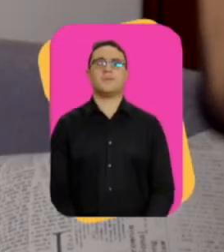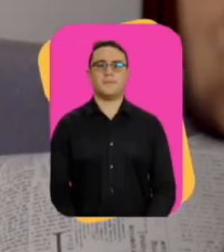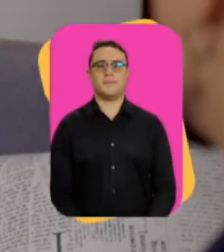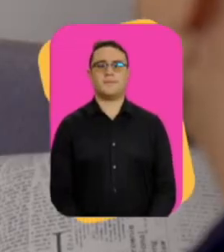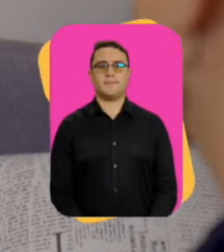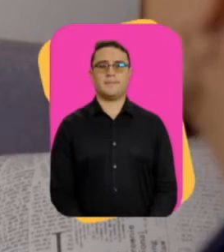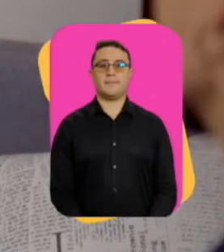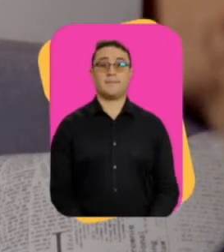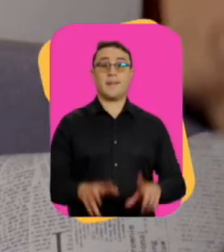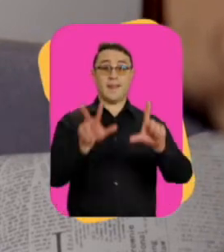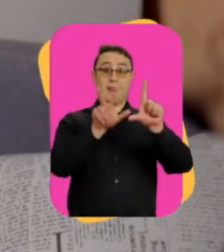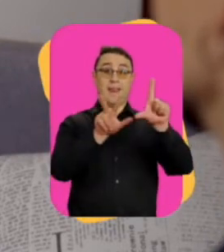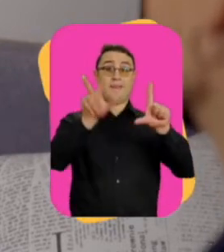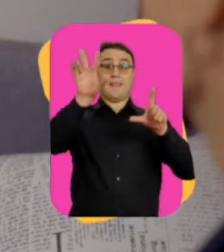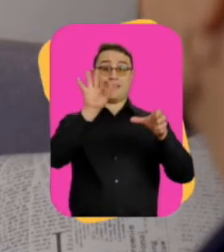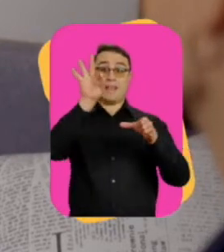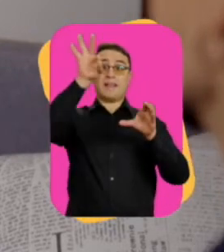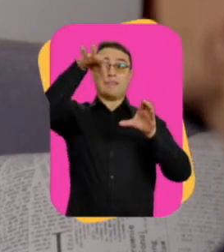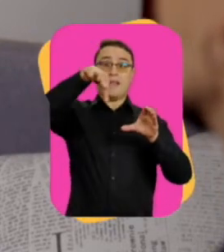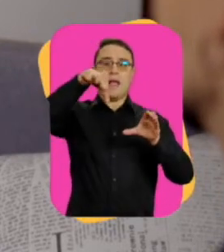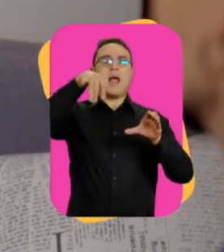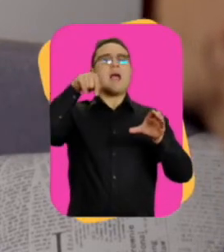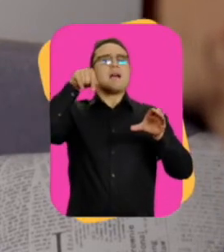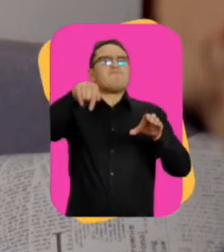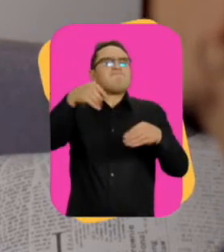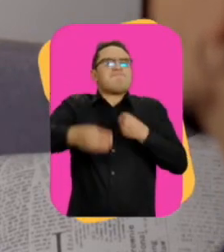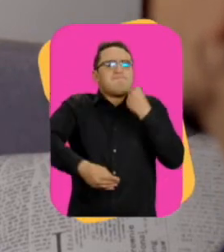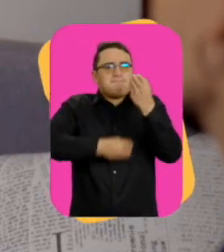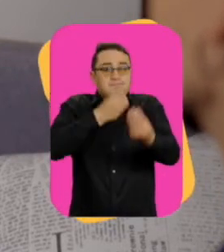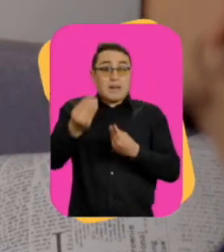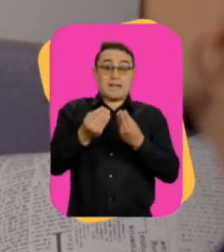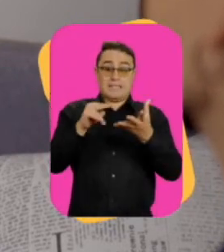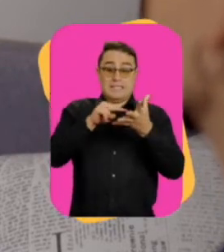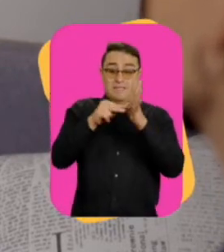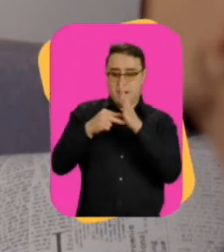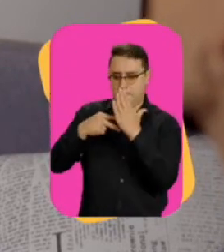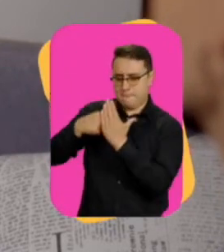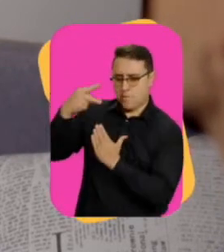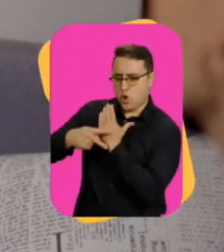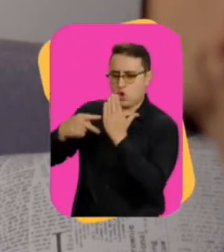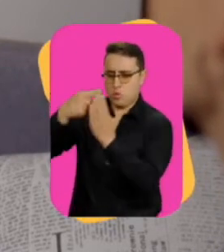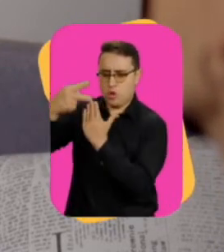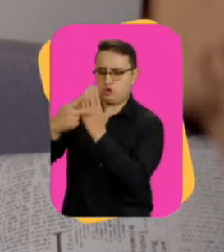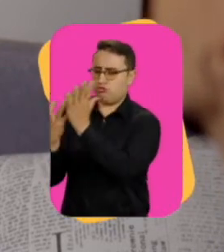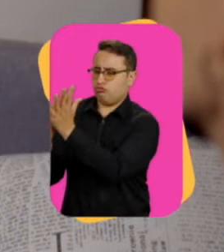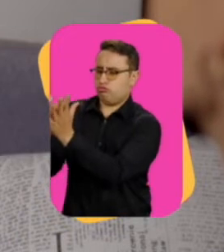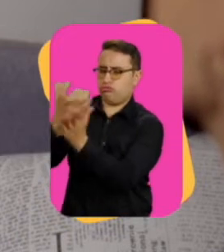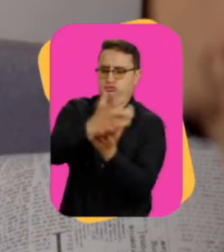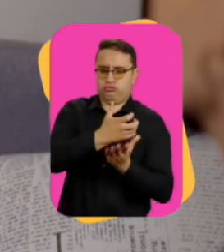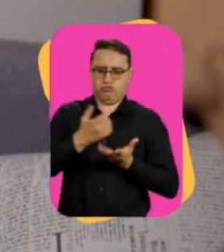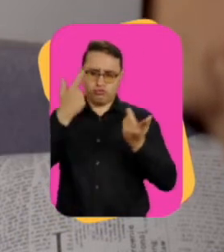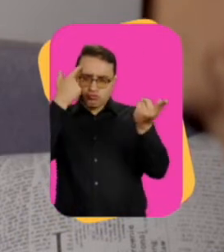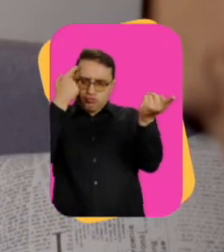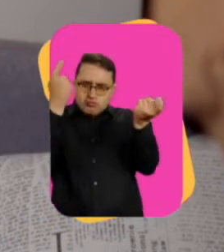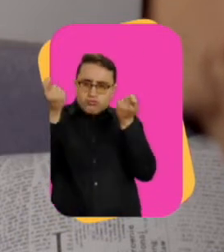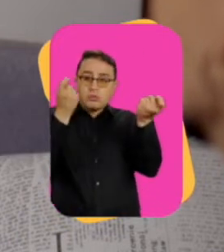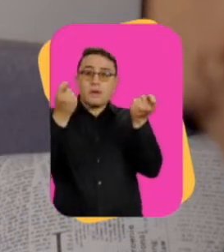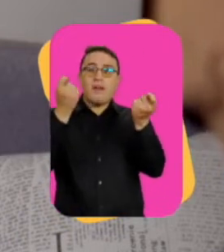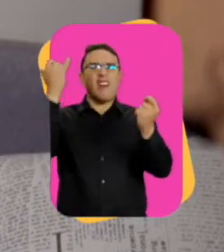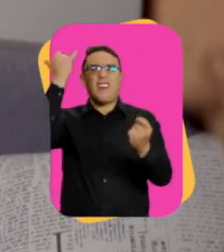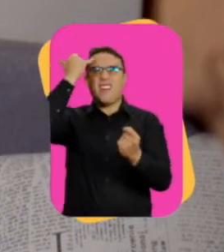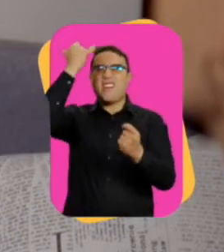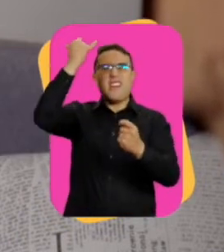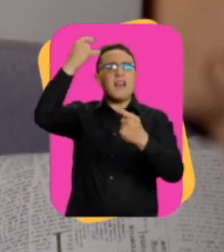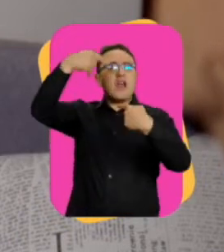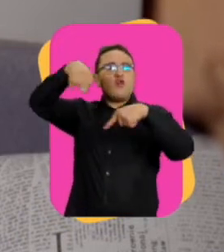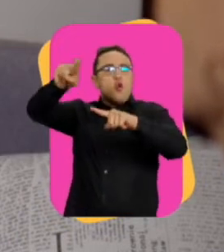Semillero 13 es la manera que tiene el canal de consolidar un portafolio de proyectos estratégicos basados en ideas